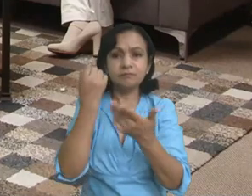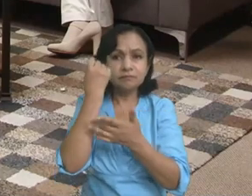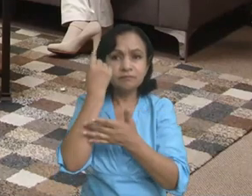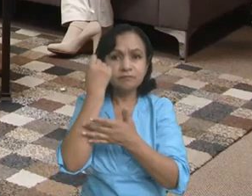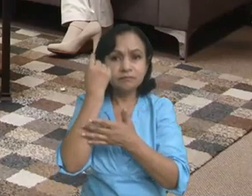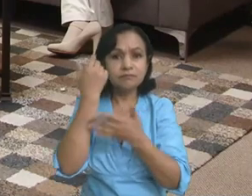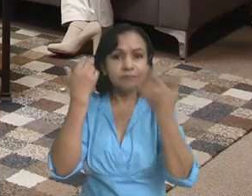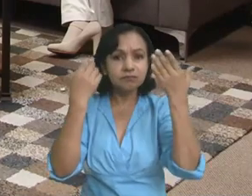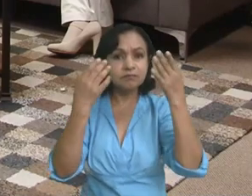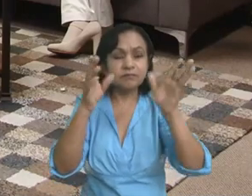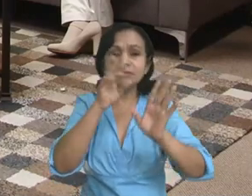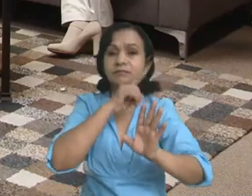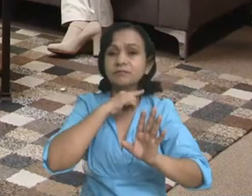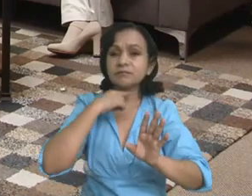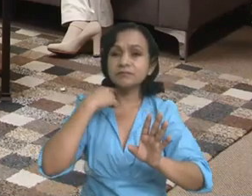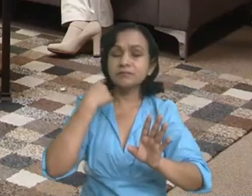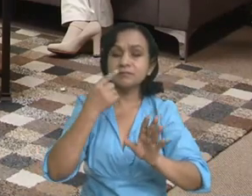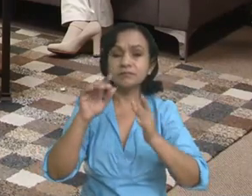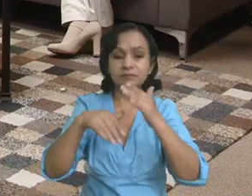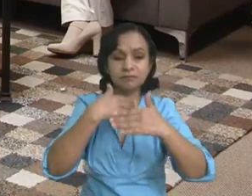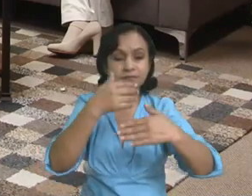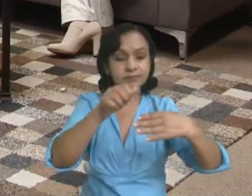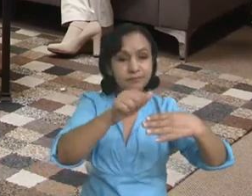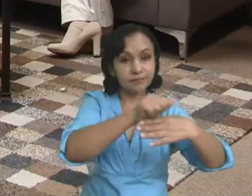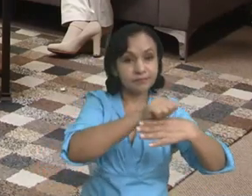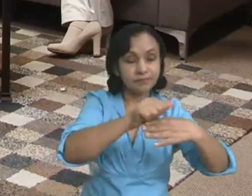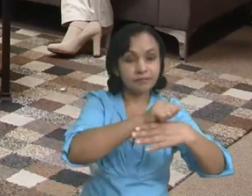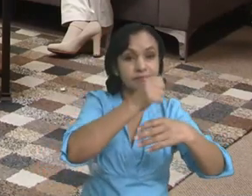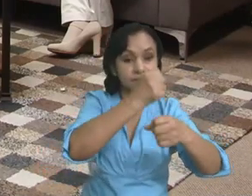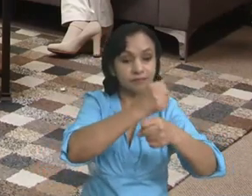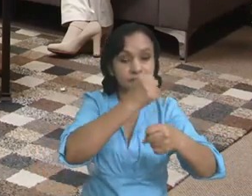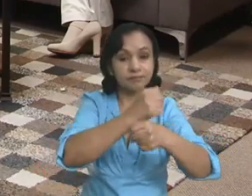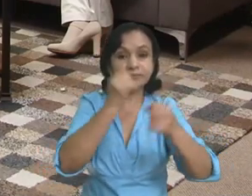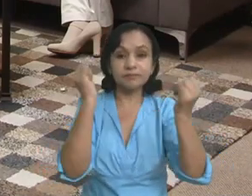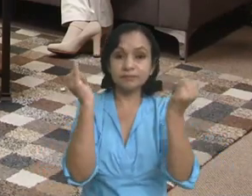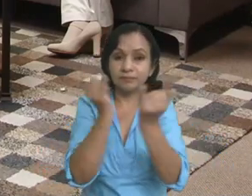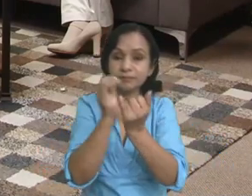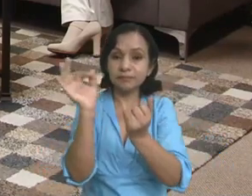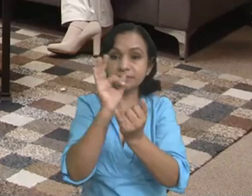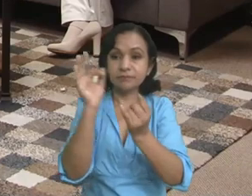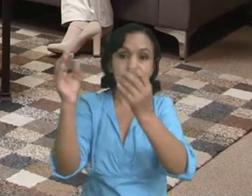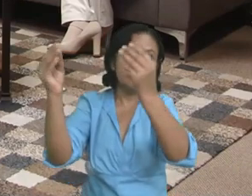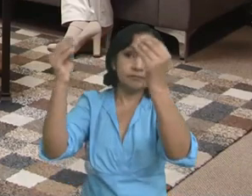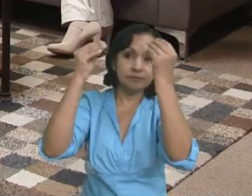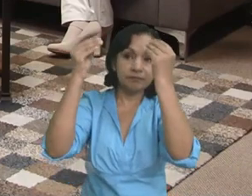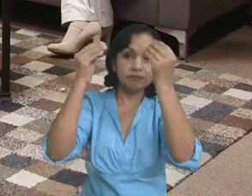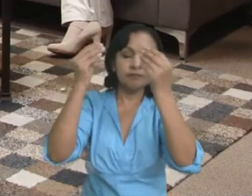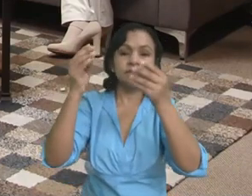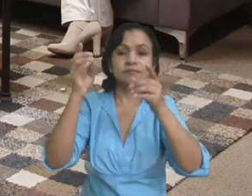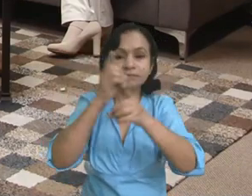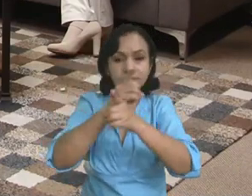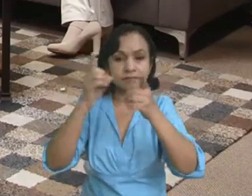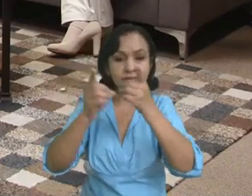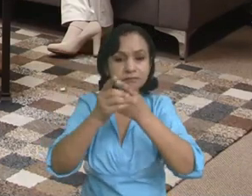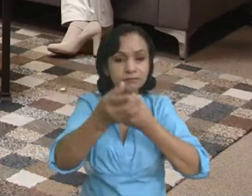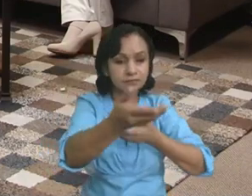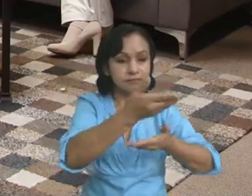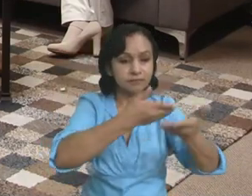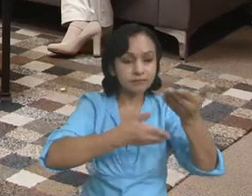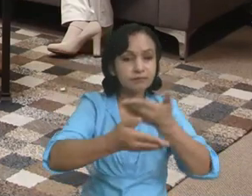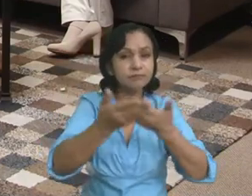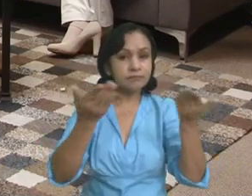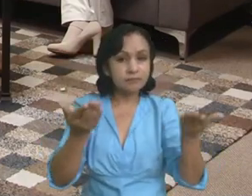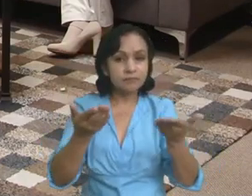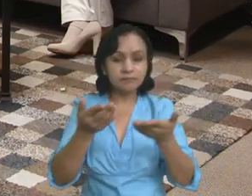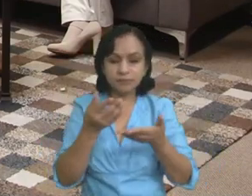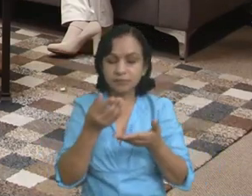su realidad y la llevó a la práctica, y bueno, así nos enseñó de que hay que compartir lo que se tiene, y en circunstancias